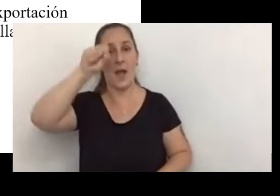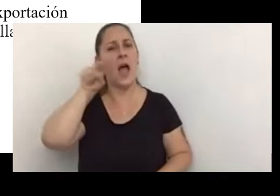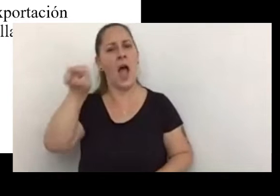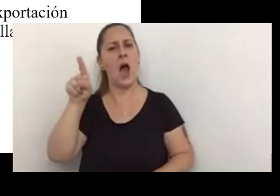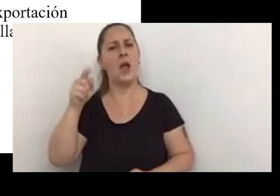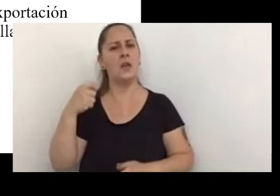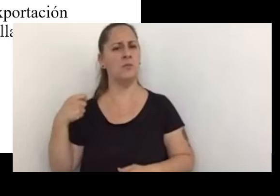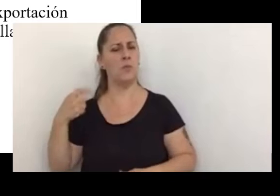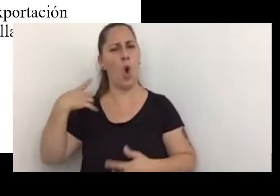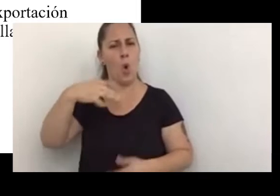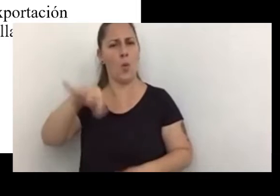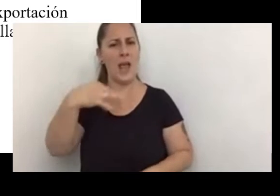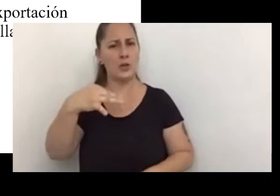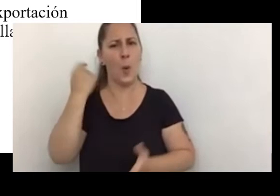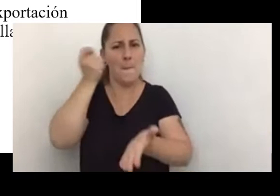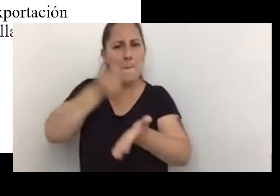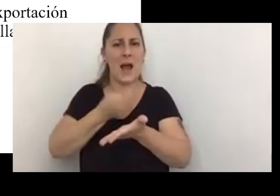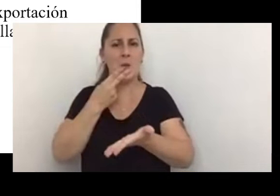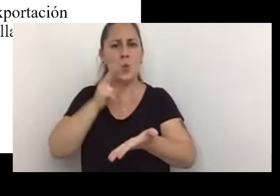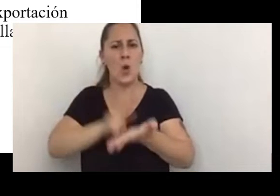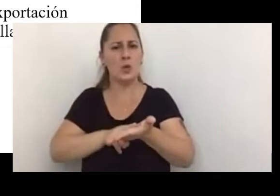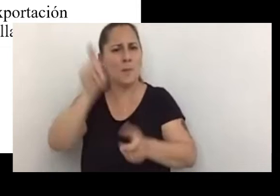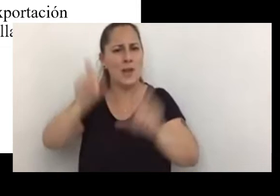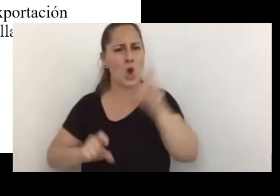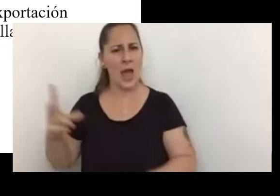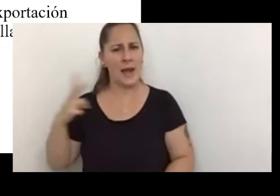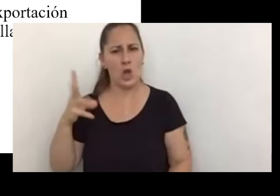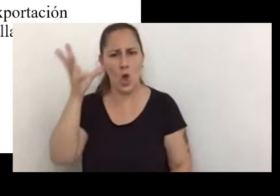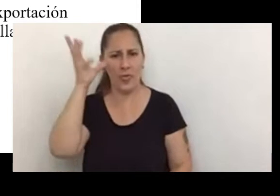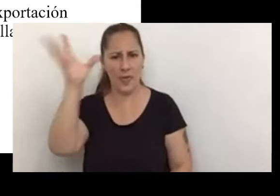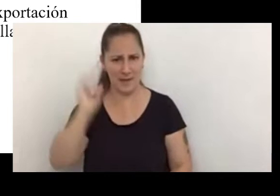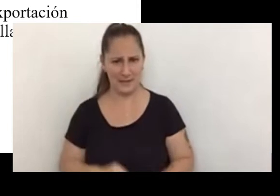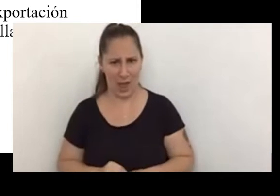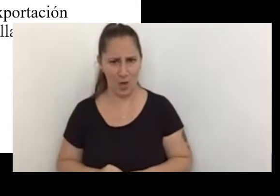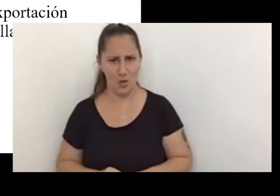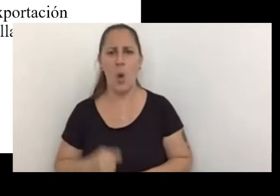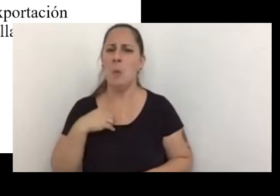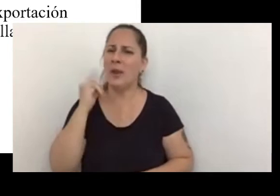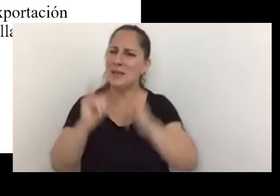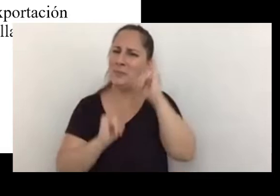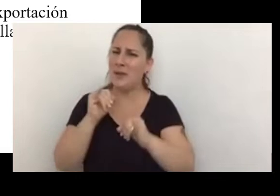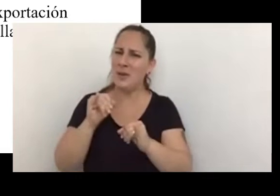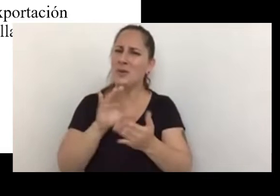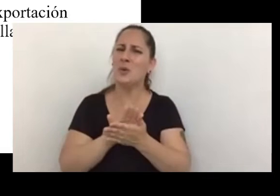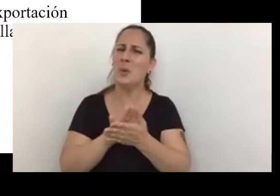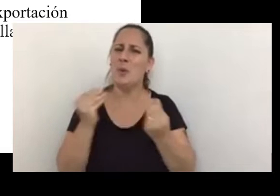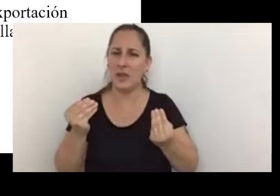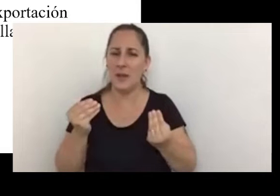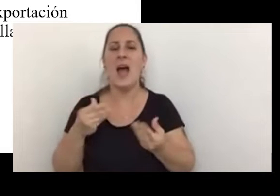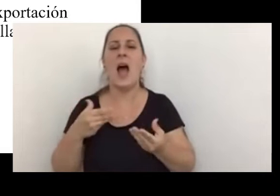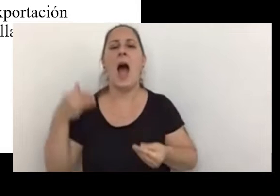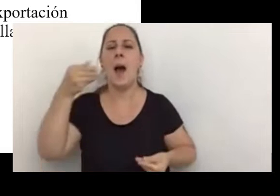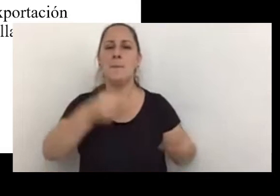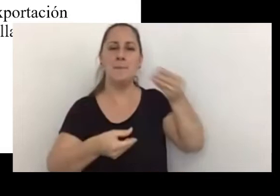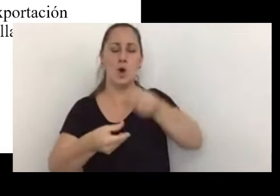impuesto, ¿sí?, a los muy ricos. ¿Por qué lo traje a colación a eso? Por este famoso aporte solidario que tanto dolor